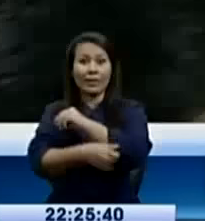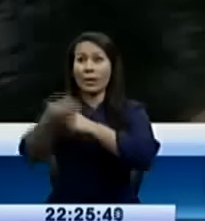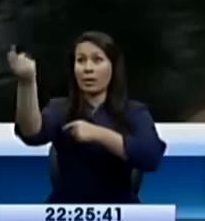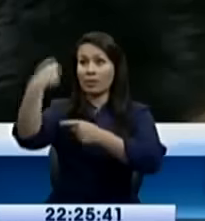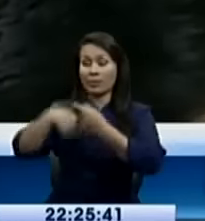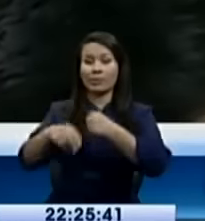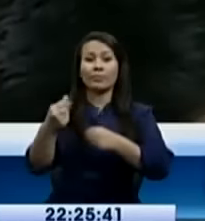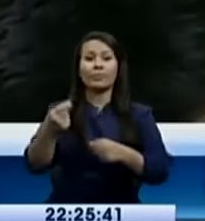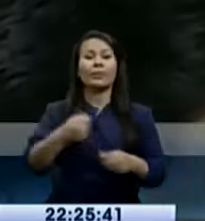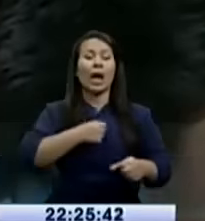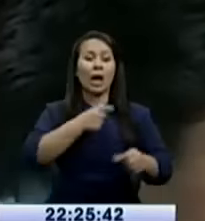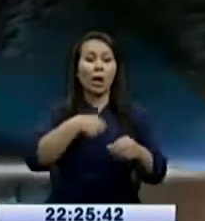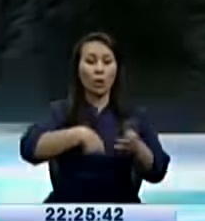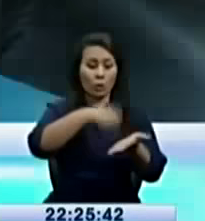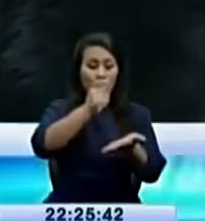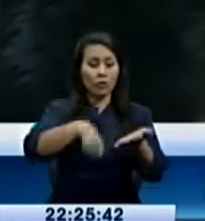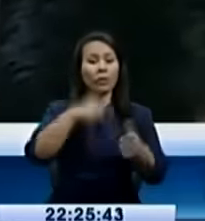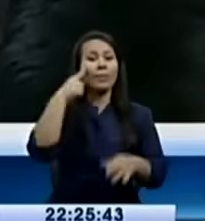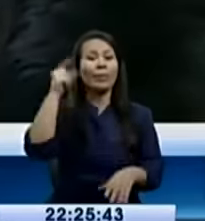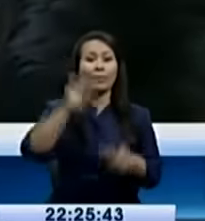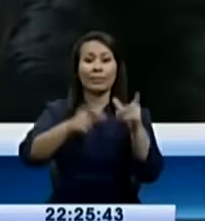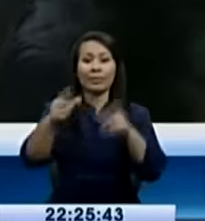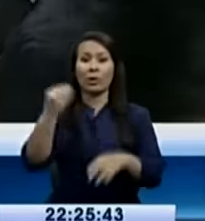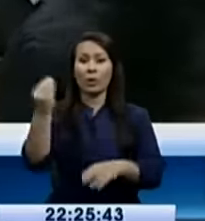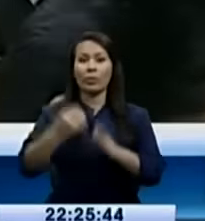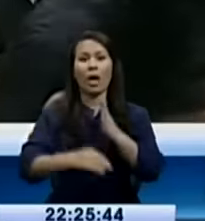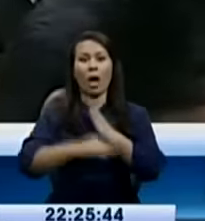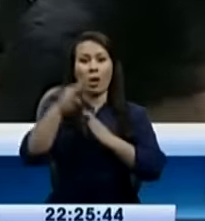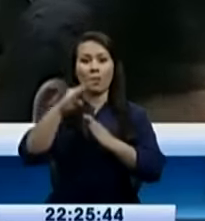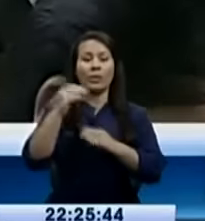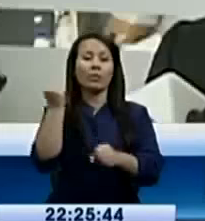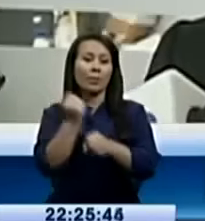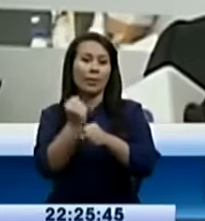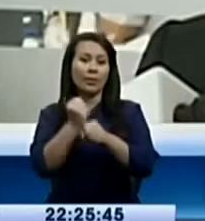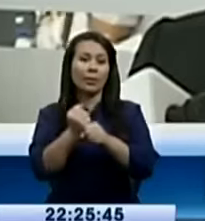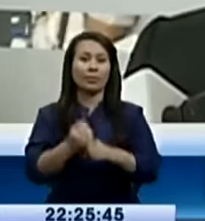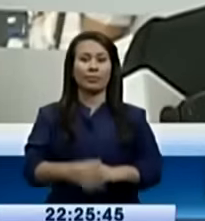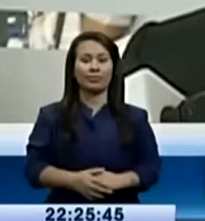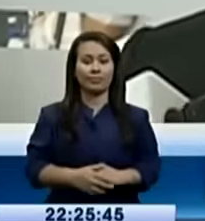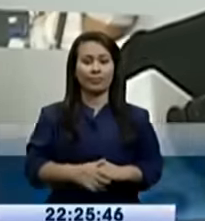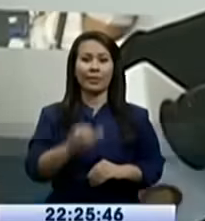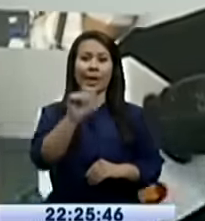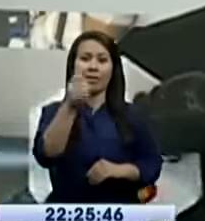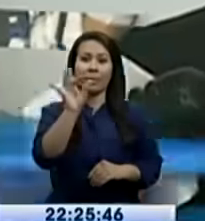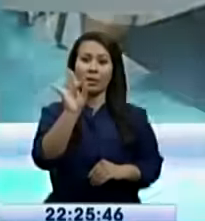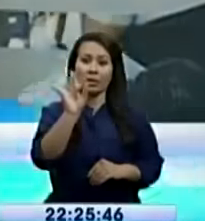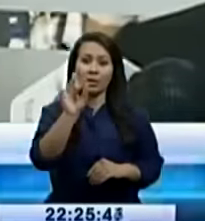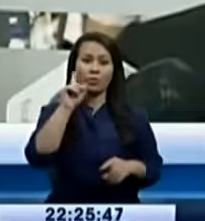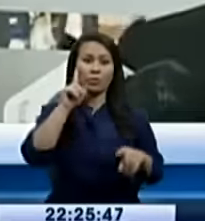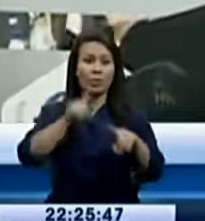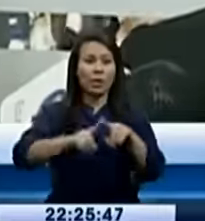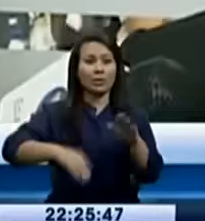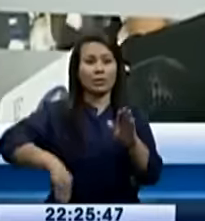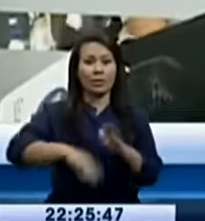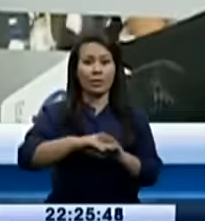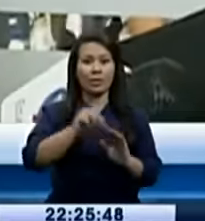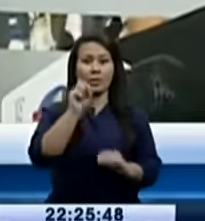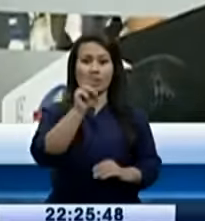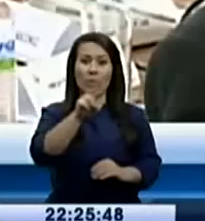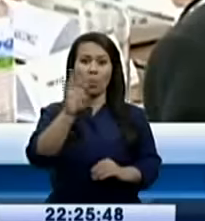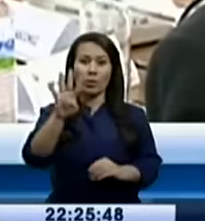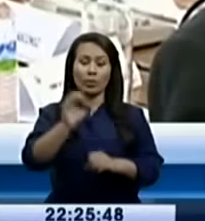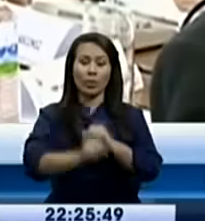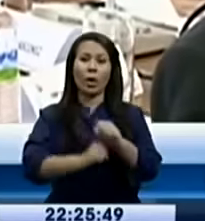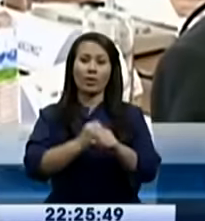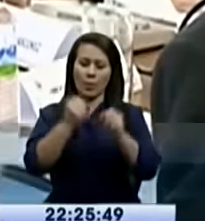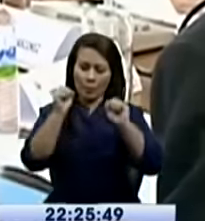contrato juvenil. El objetivo es ampliar el periodo de edad de ingreso a una fuente laboral. En vez de ser de 18 a 24, que sea de 18 a 29 años.